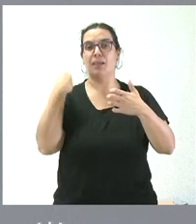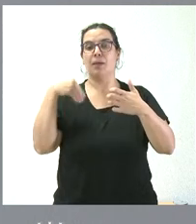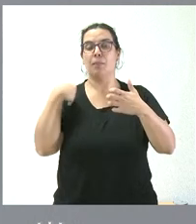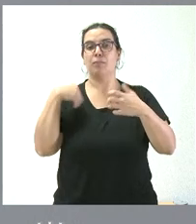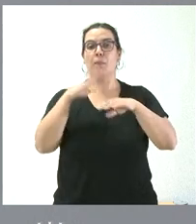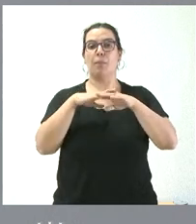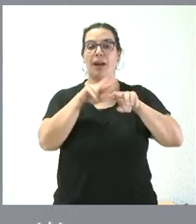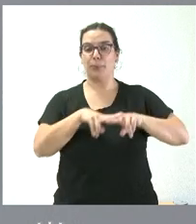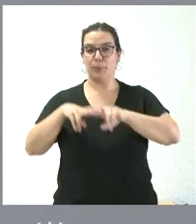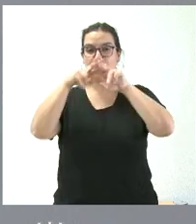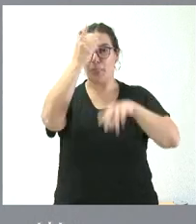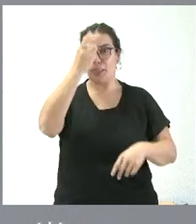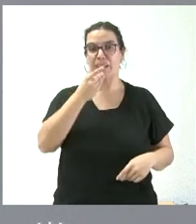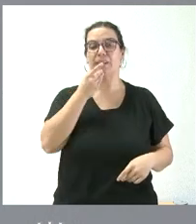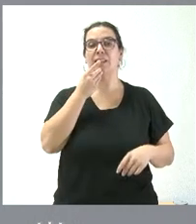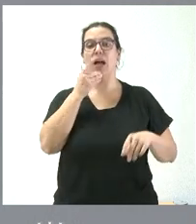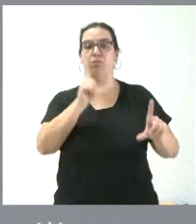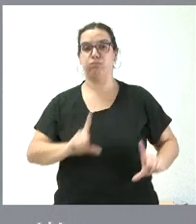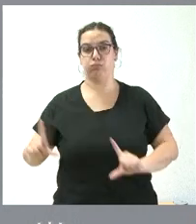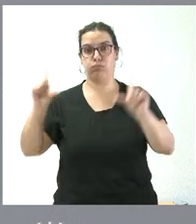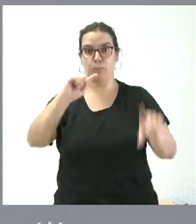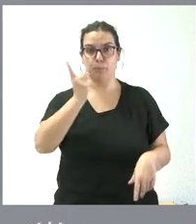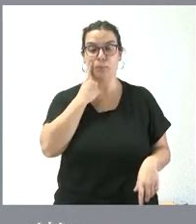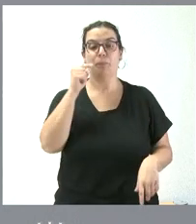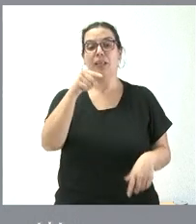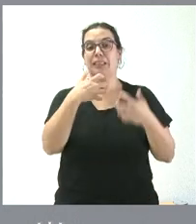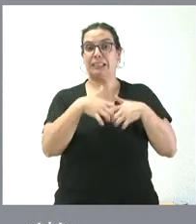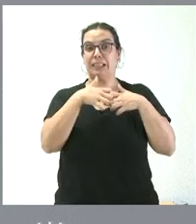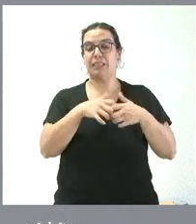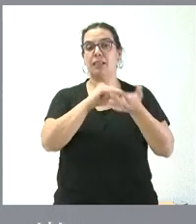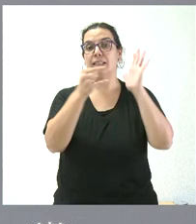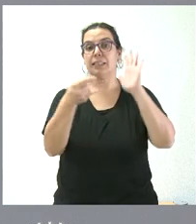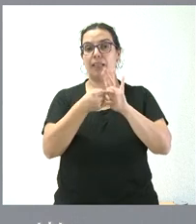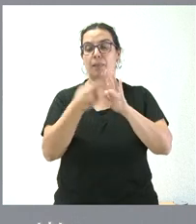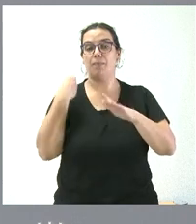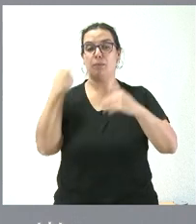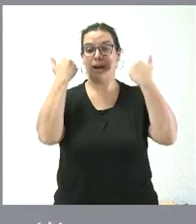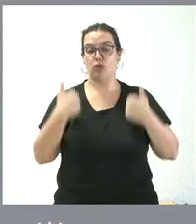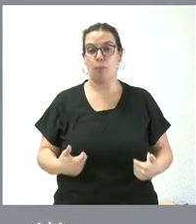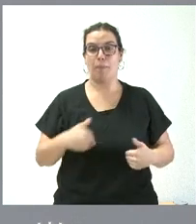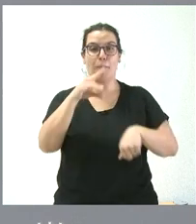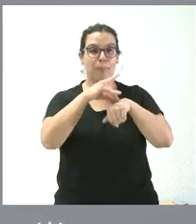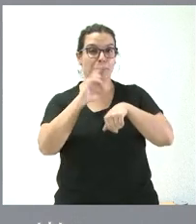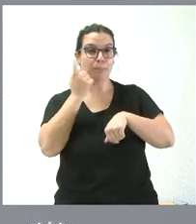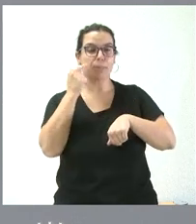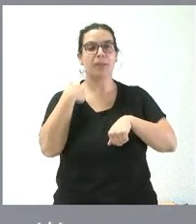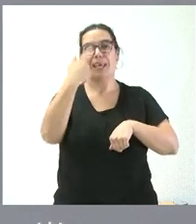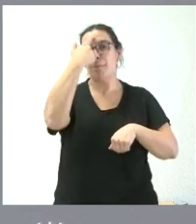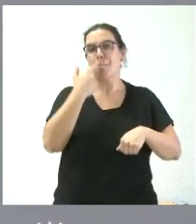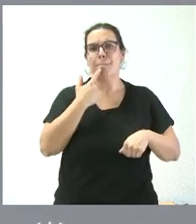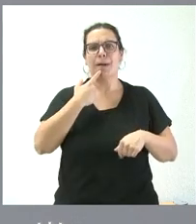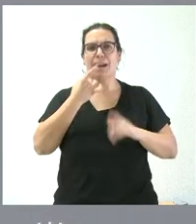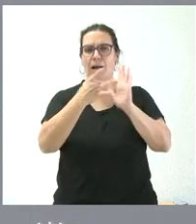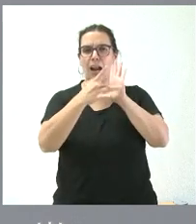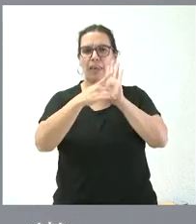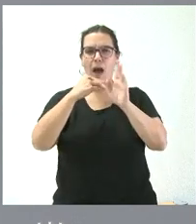digital con este equipamiento de Última Generación los sistemas de anatomía patológica digital utilizarán imágenes de alta resolución con